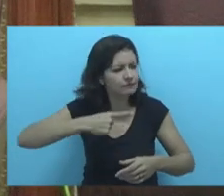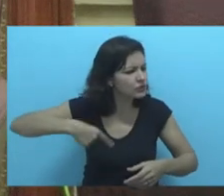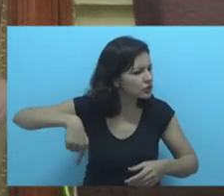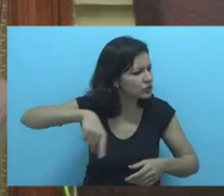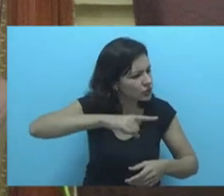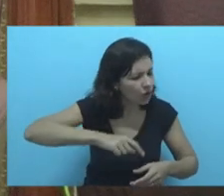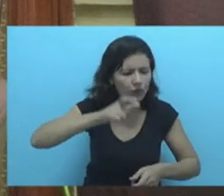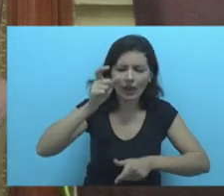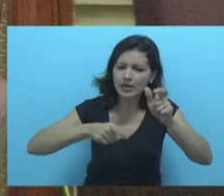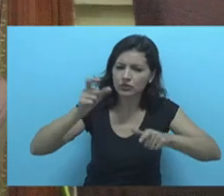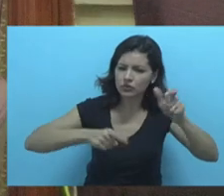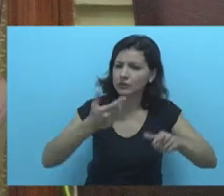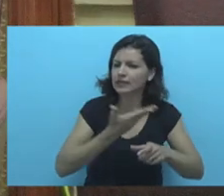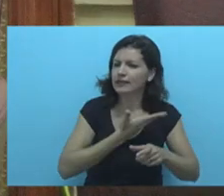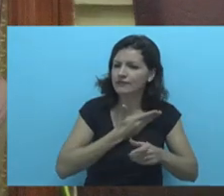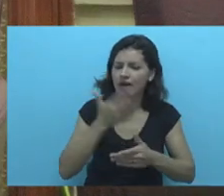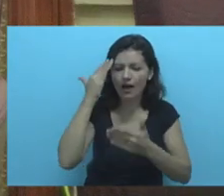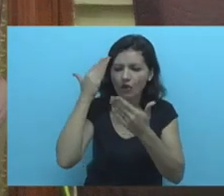honramos a este grande.